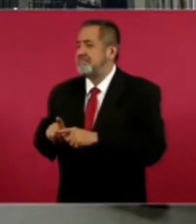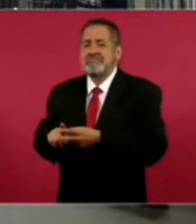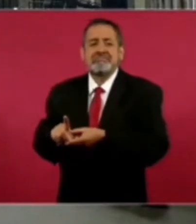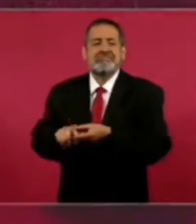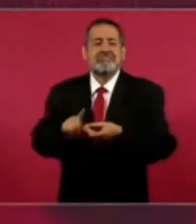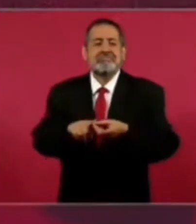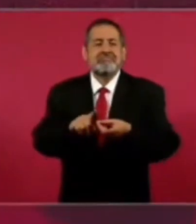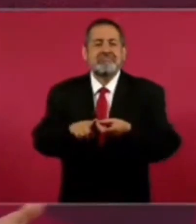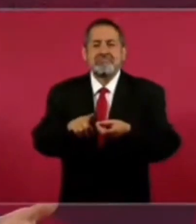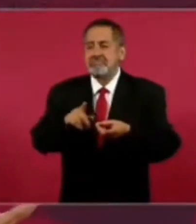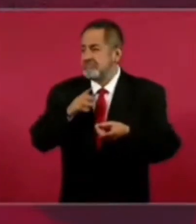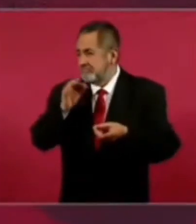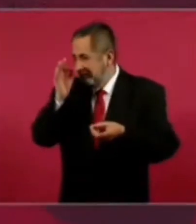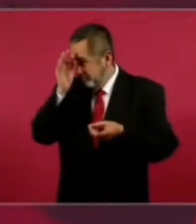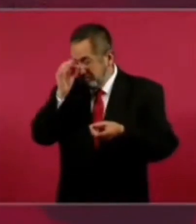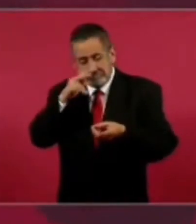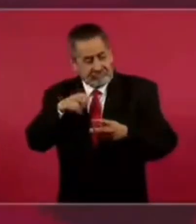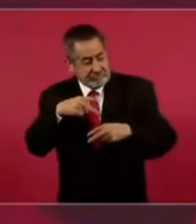al que se lo crea.